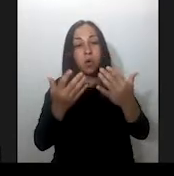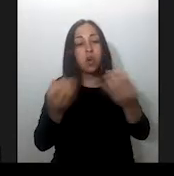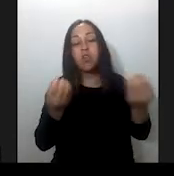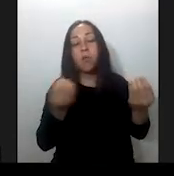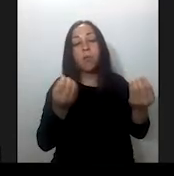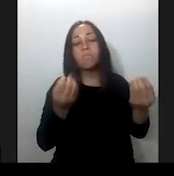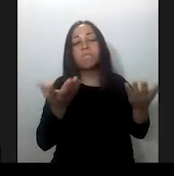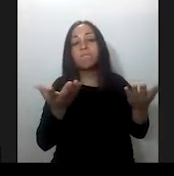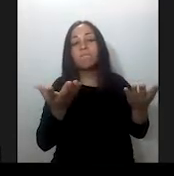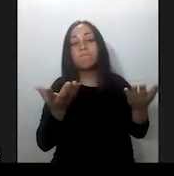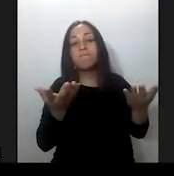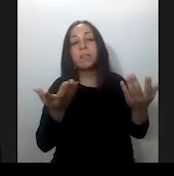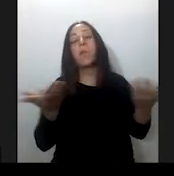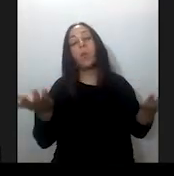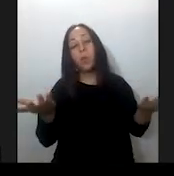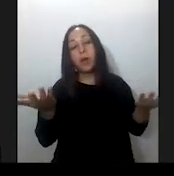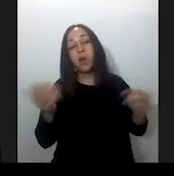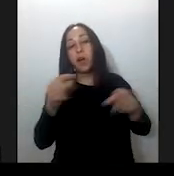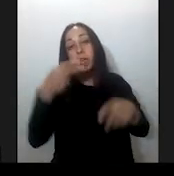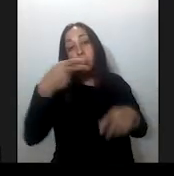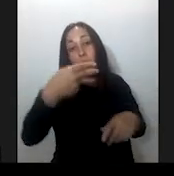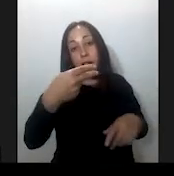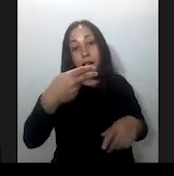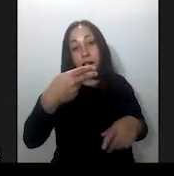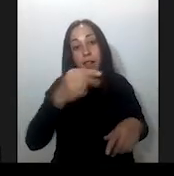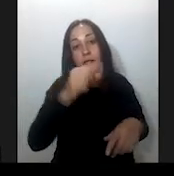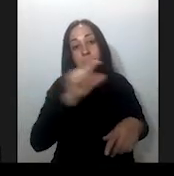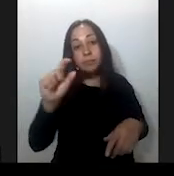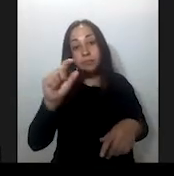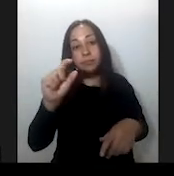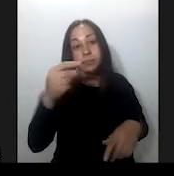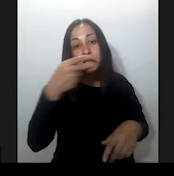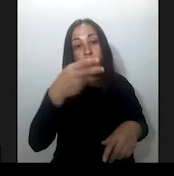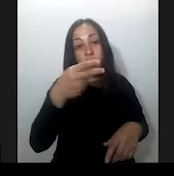¿cómo podemos hacer? Bueno, igual,